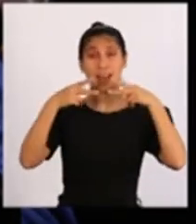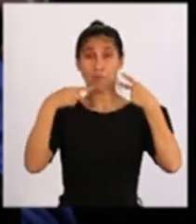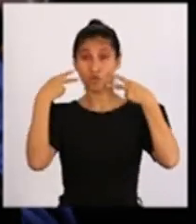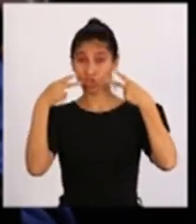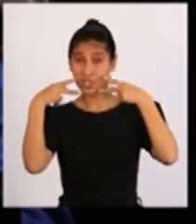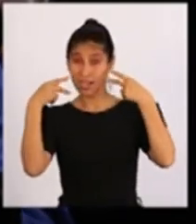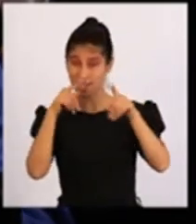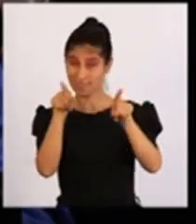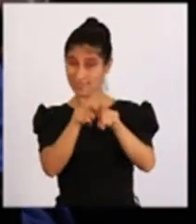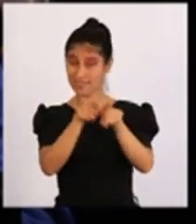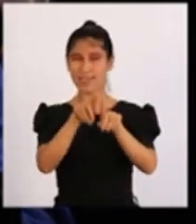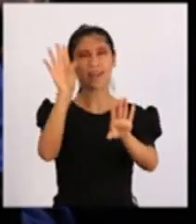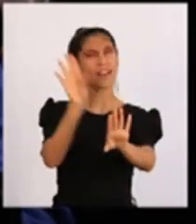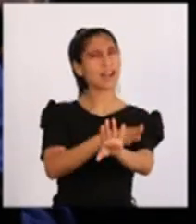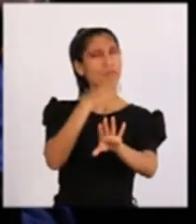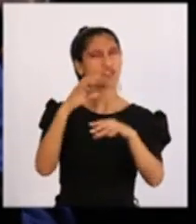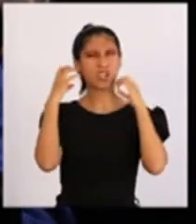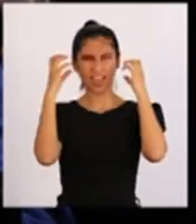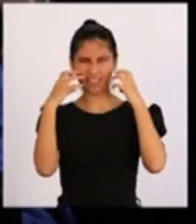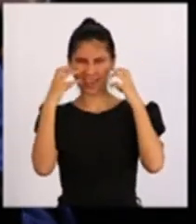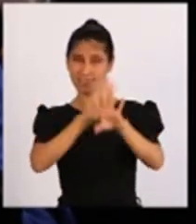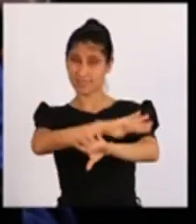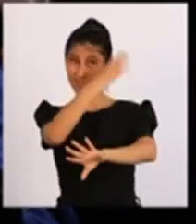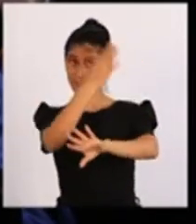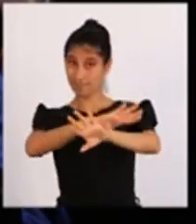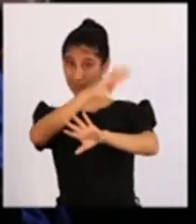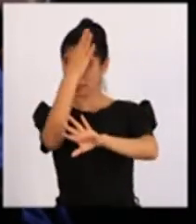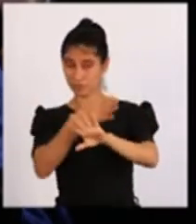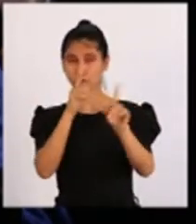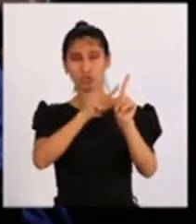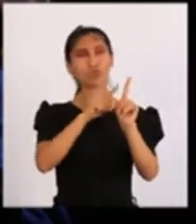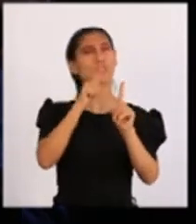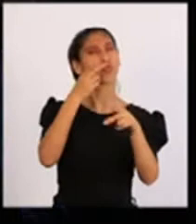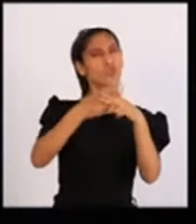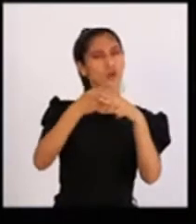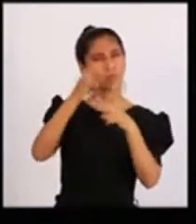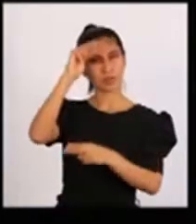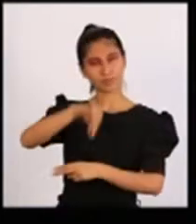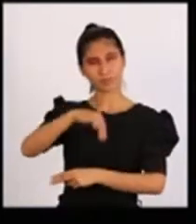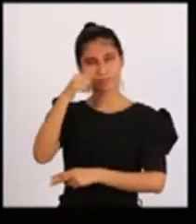Su nombre, Máximo Damián Huamaní.